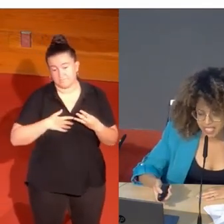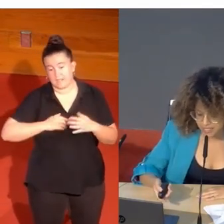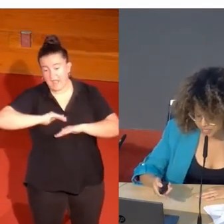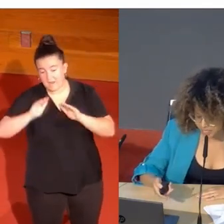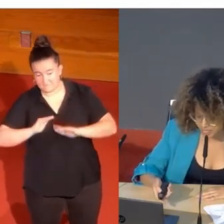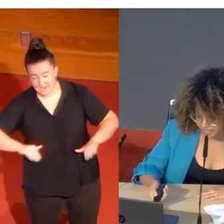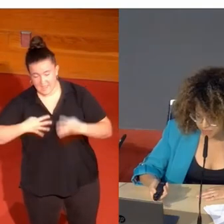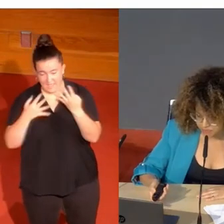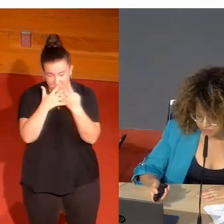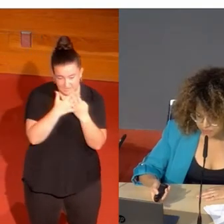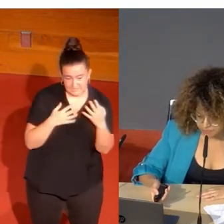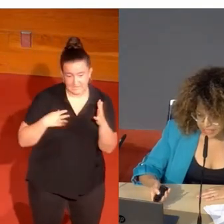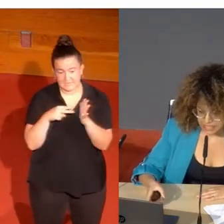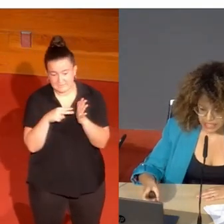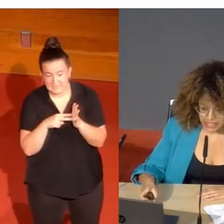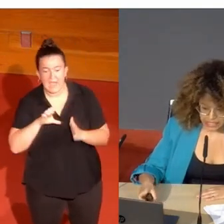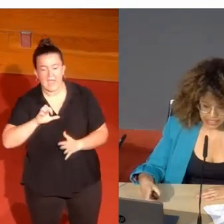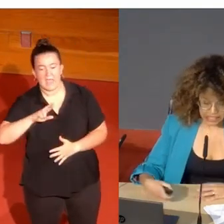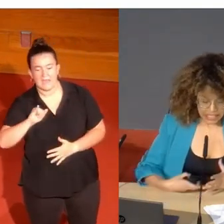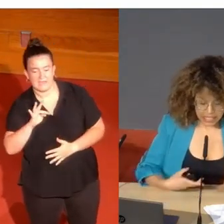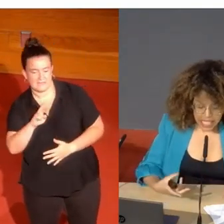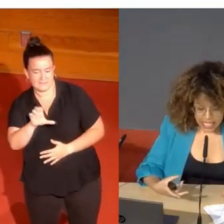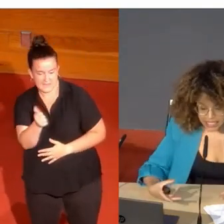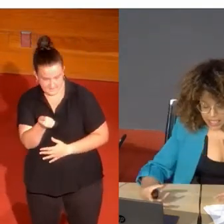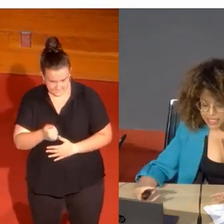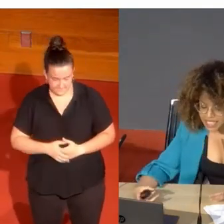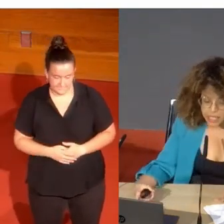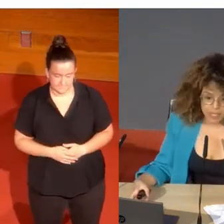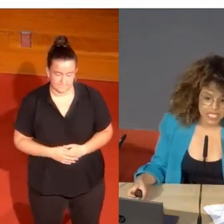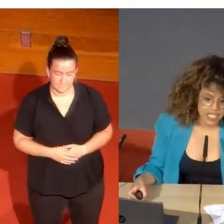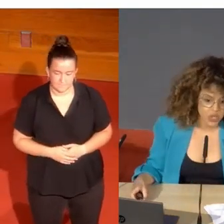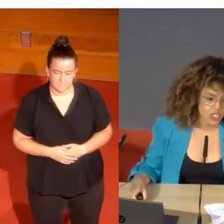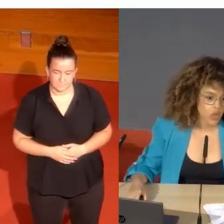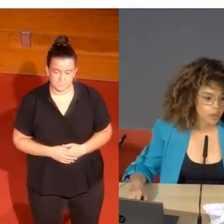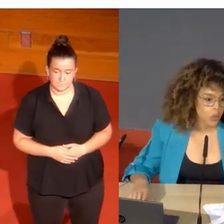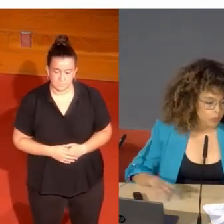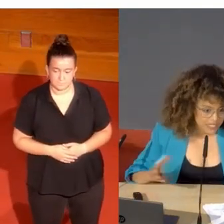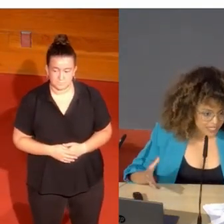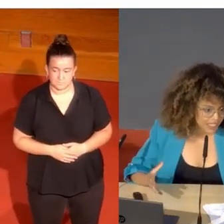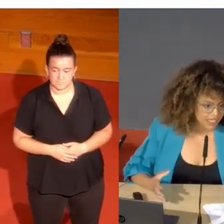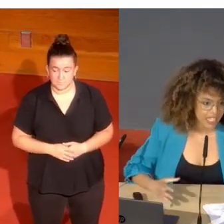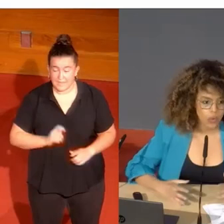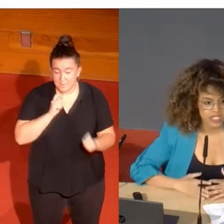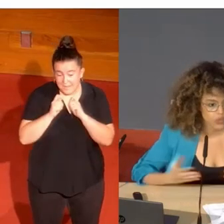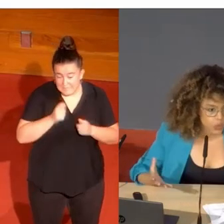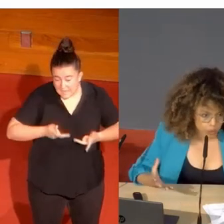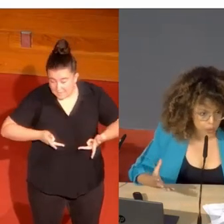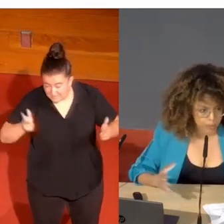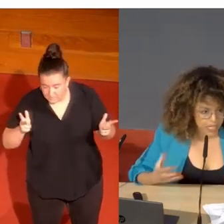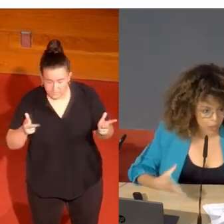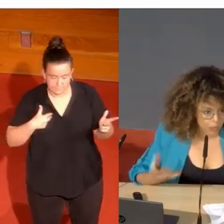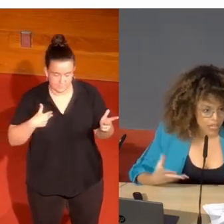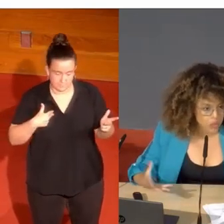Siria y eritrea la la libertad de prensa Y eso es algo preocupante y hago esta